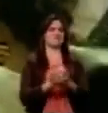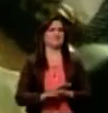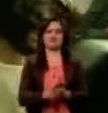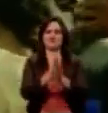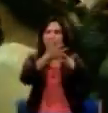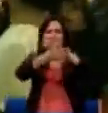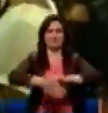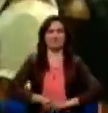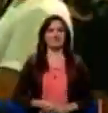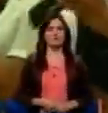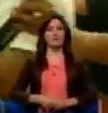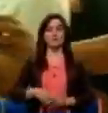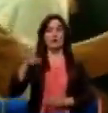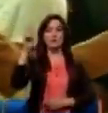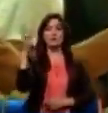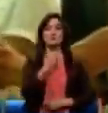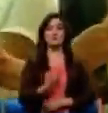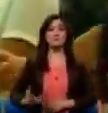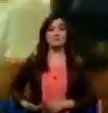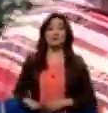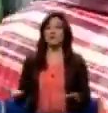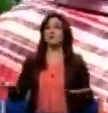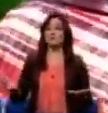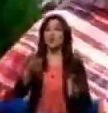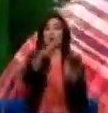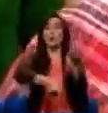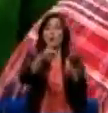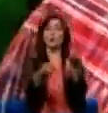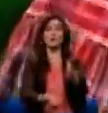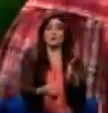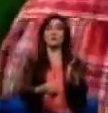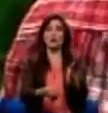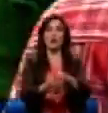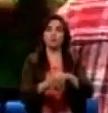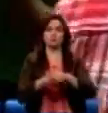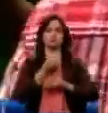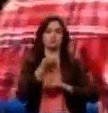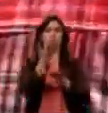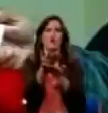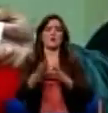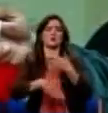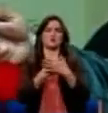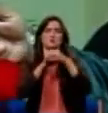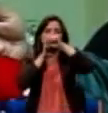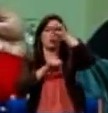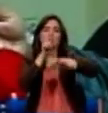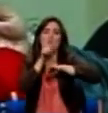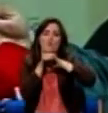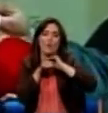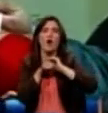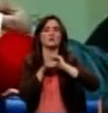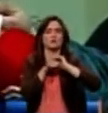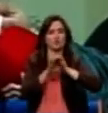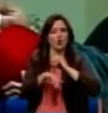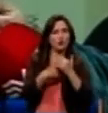más al candidato a la vicepresidencia, Jorge Glass, que vaya a donde un juez y haga confesión judicial. Lo reto a él a que vaya donde